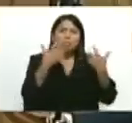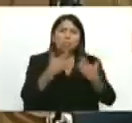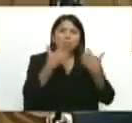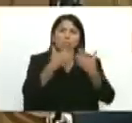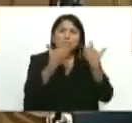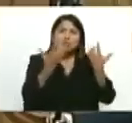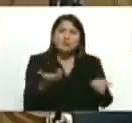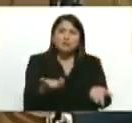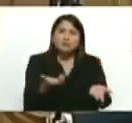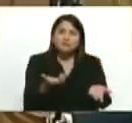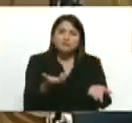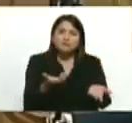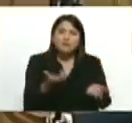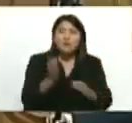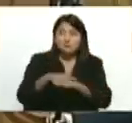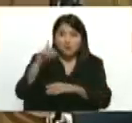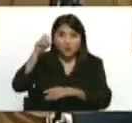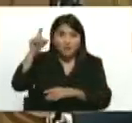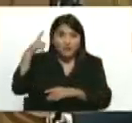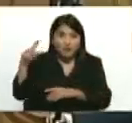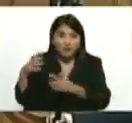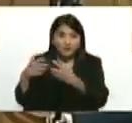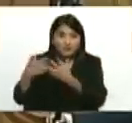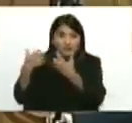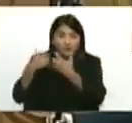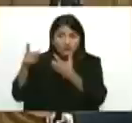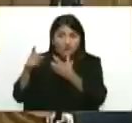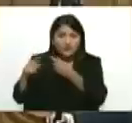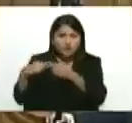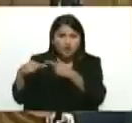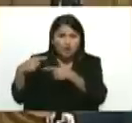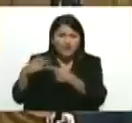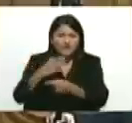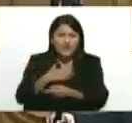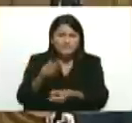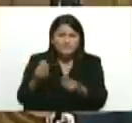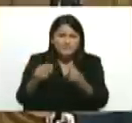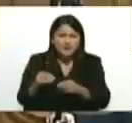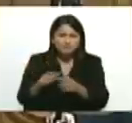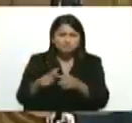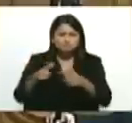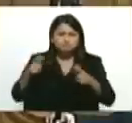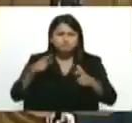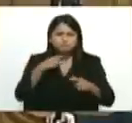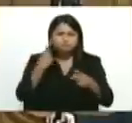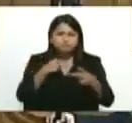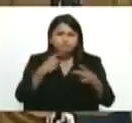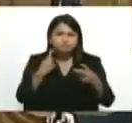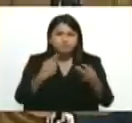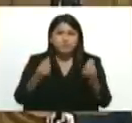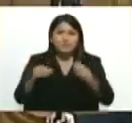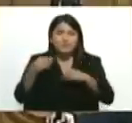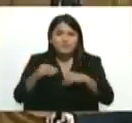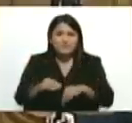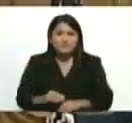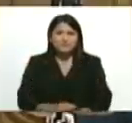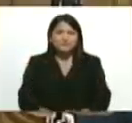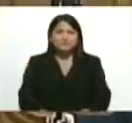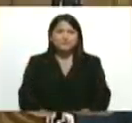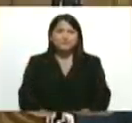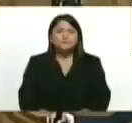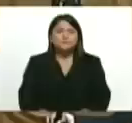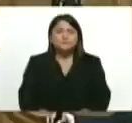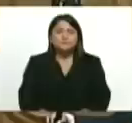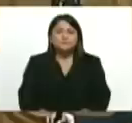guerra que hay en Europa, y que cada día lo que pide es más guerra, más muertos, más bombardeos, más